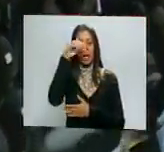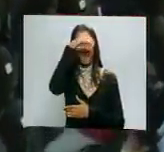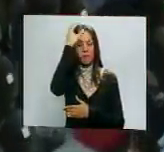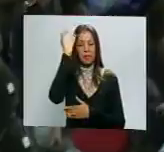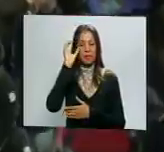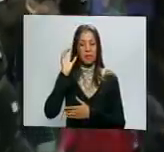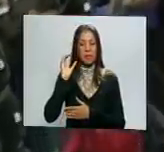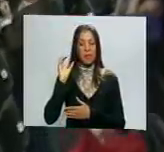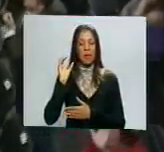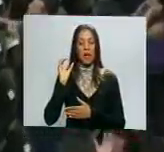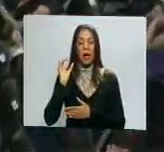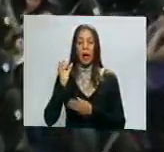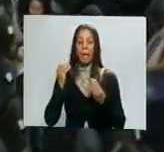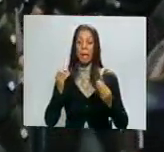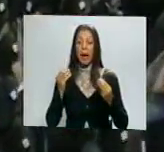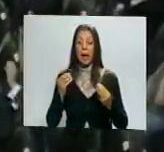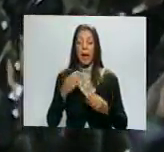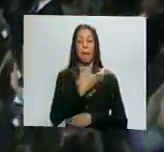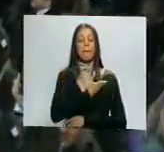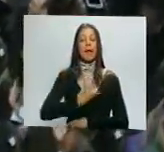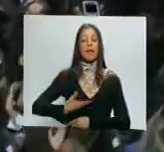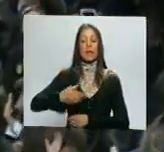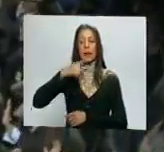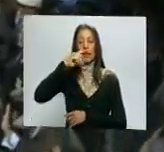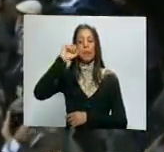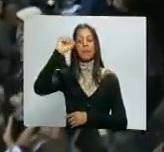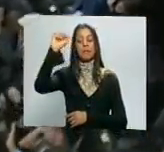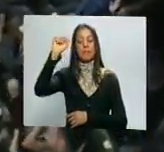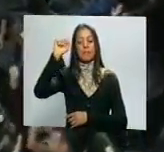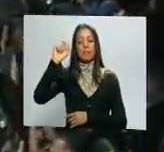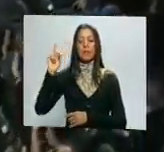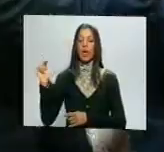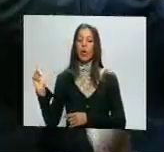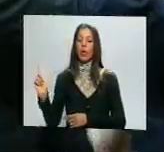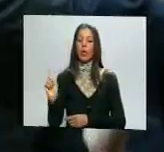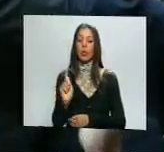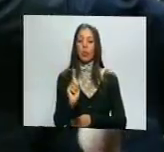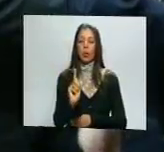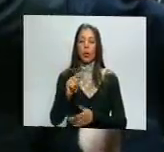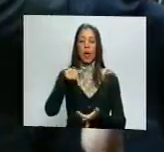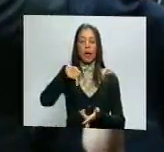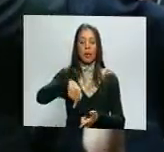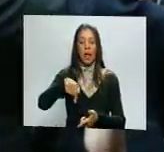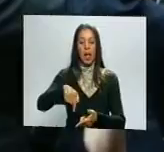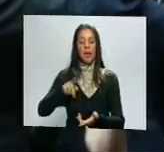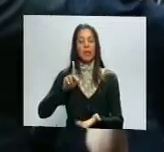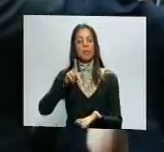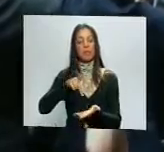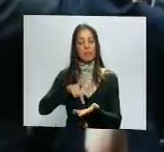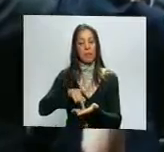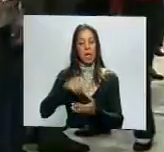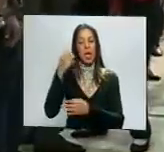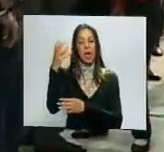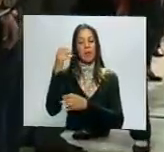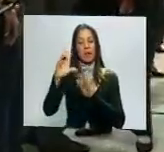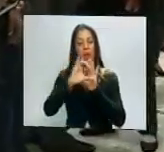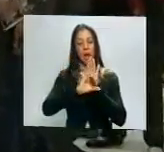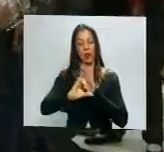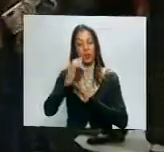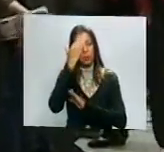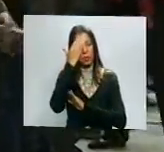Cilia Flores para que el presidente Nicolás Maduro dirija el mensaje anual a la nación ante esta Asamblea